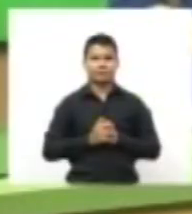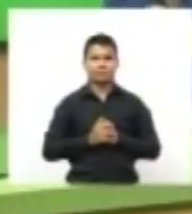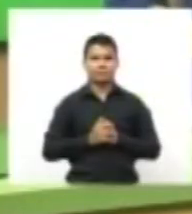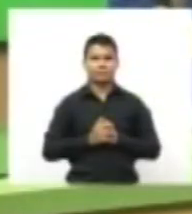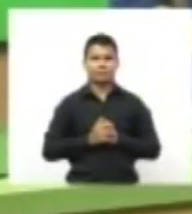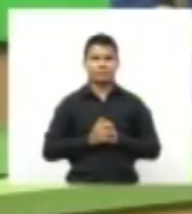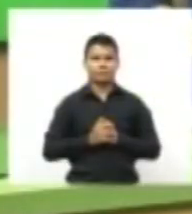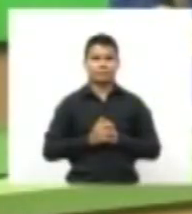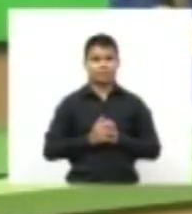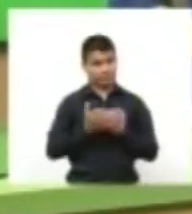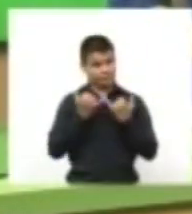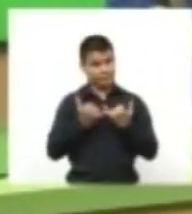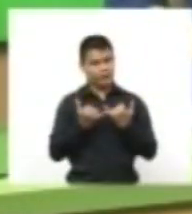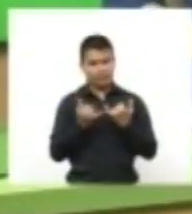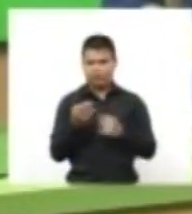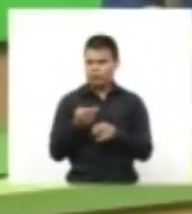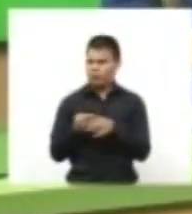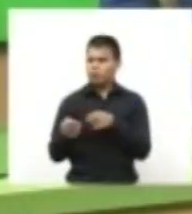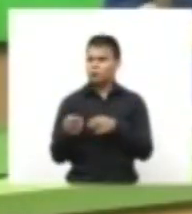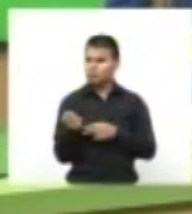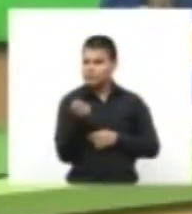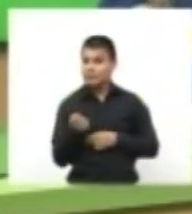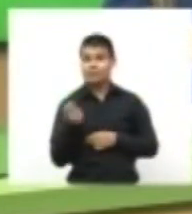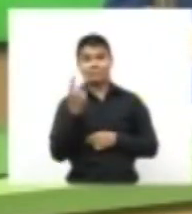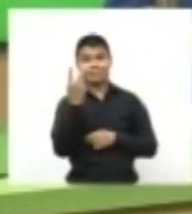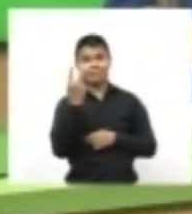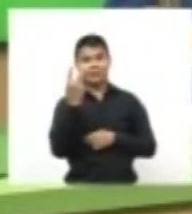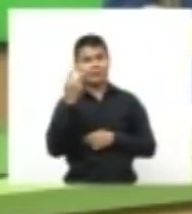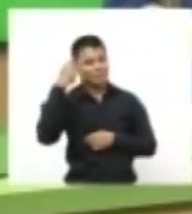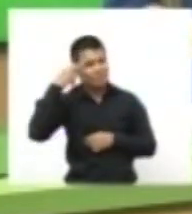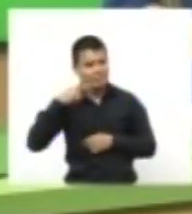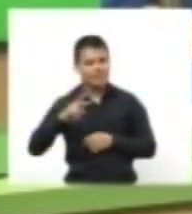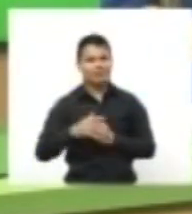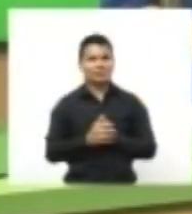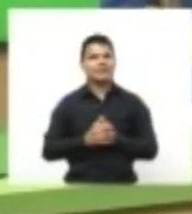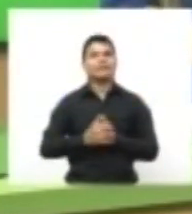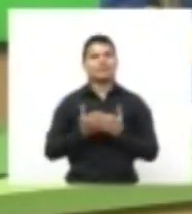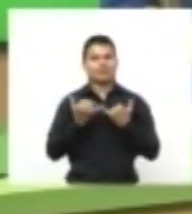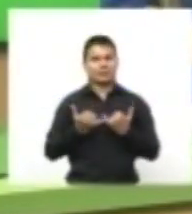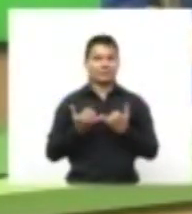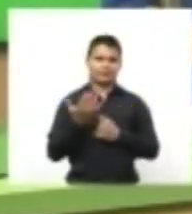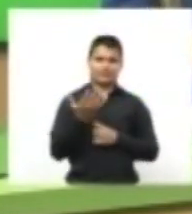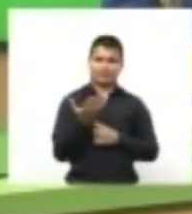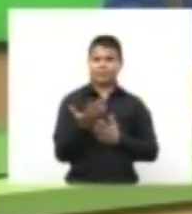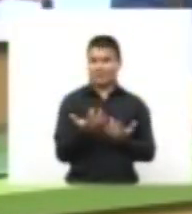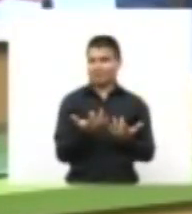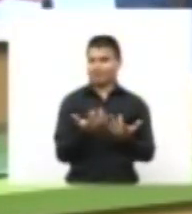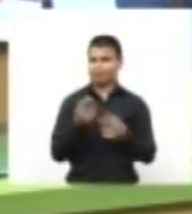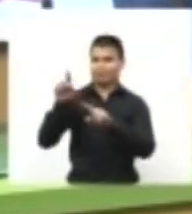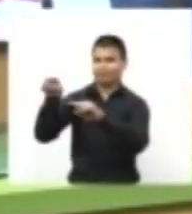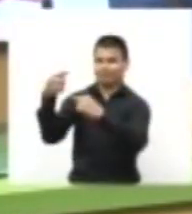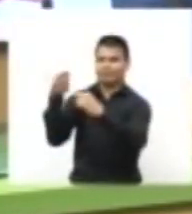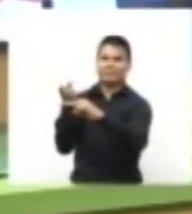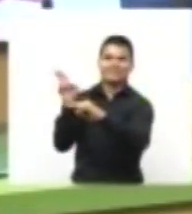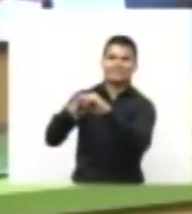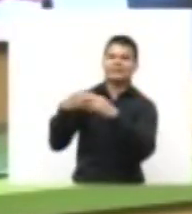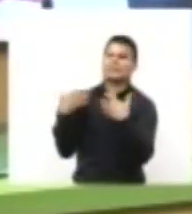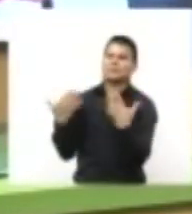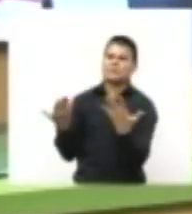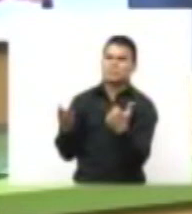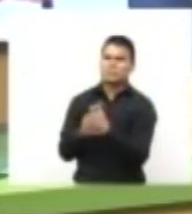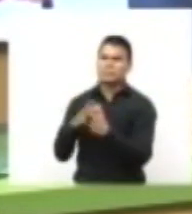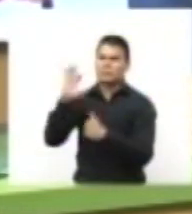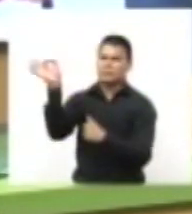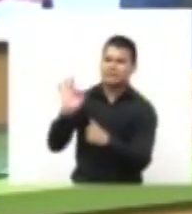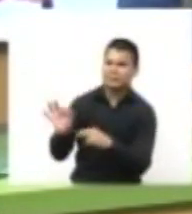Y solo faltan 2 días para terminar el año y aún no llega a un acuerdo que defina el salario mínimo que regirá para el año